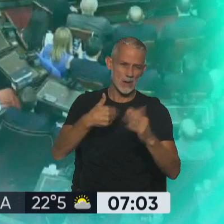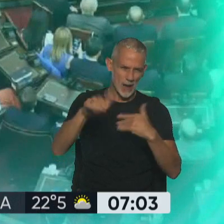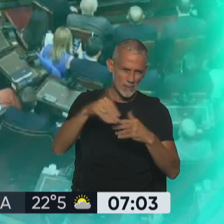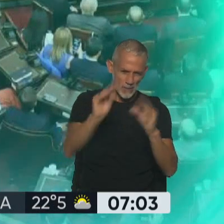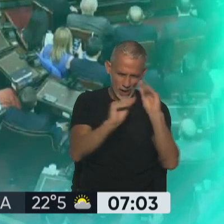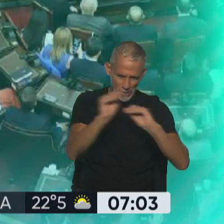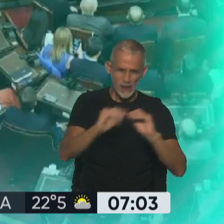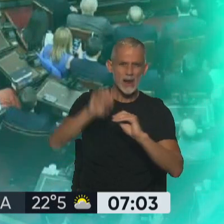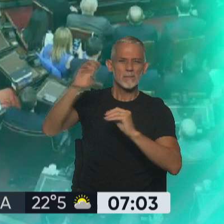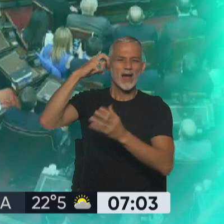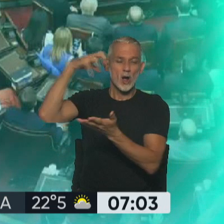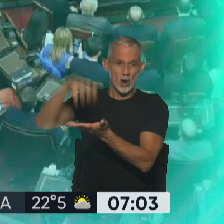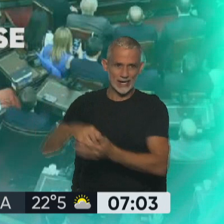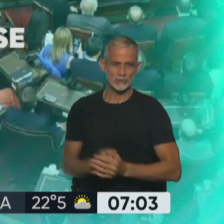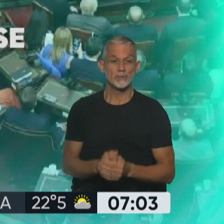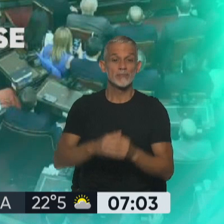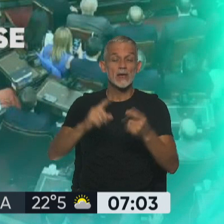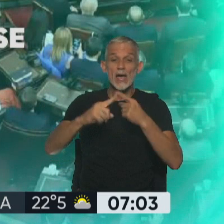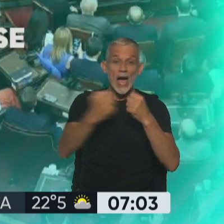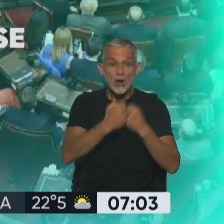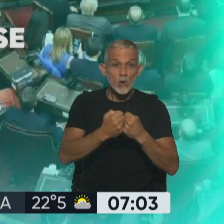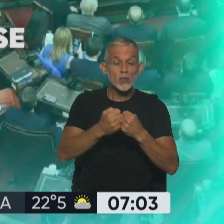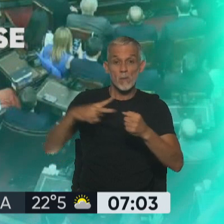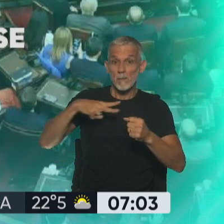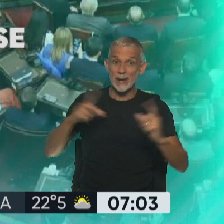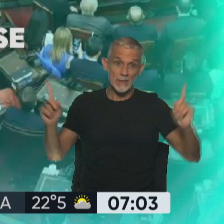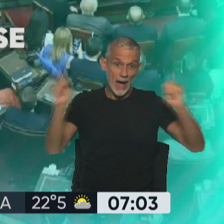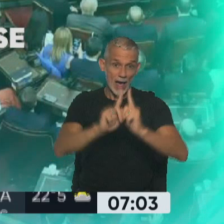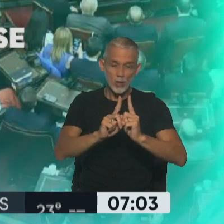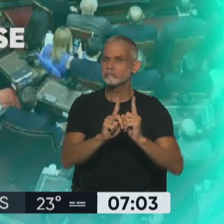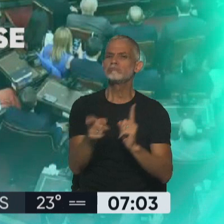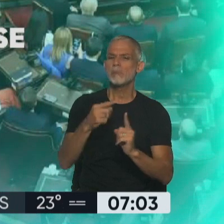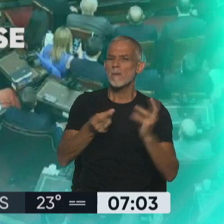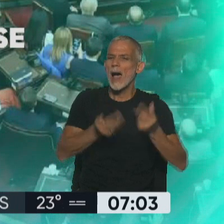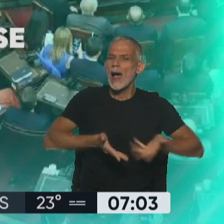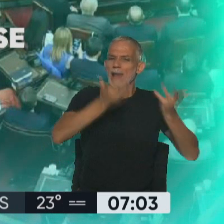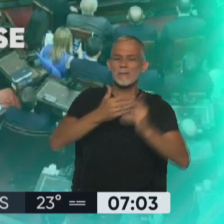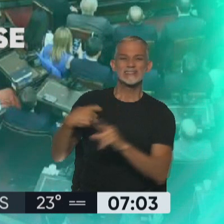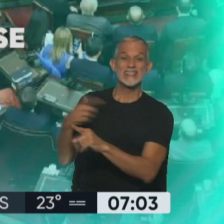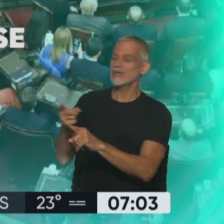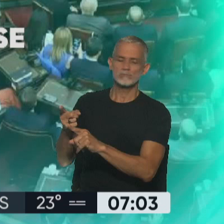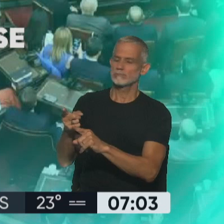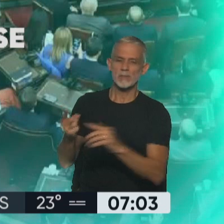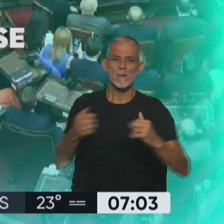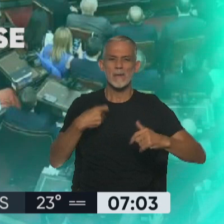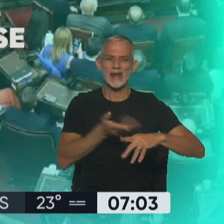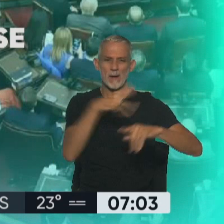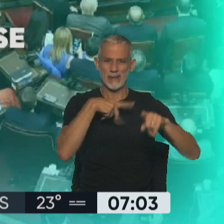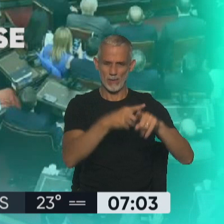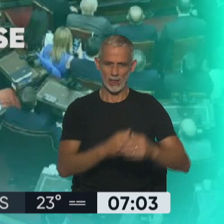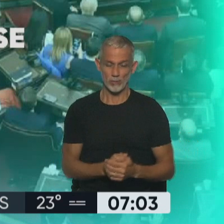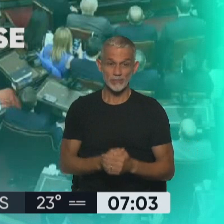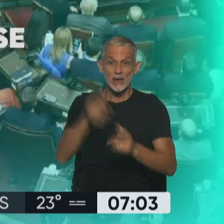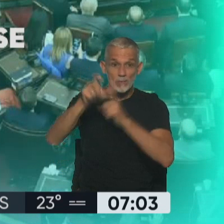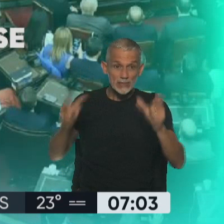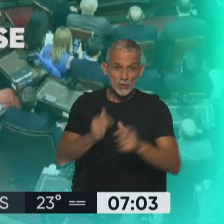al Congreso. Los convenios colectivos privados primarán sobre los convenios colectivos sindicales. Las personas condenadas por corrupción